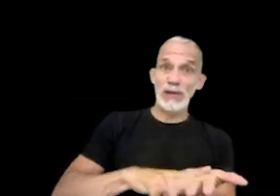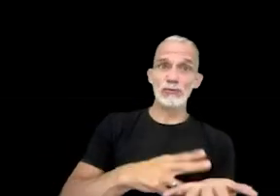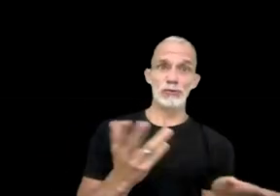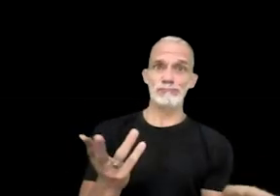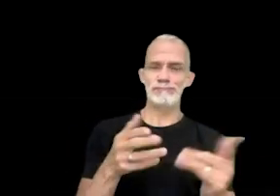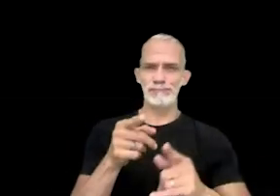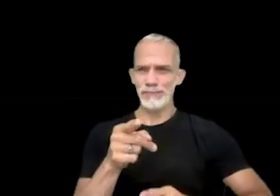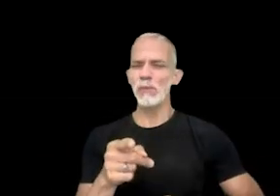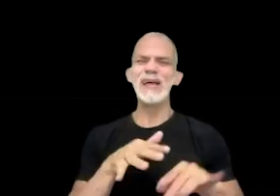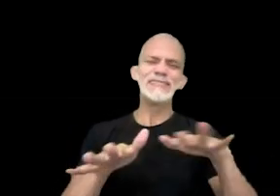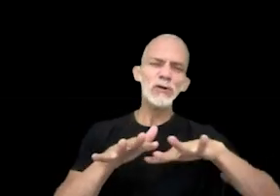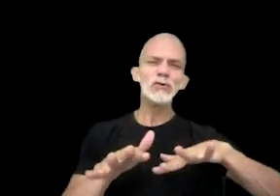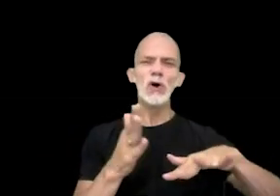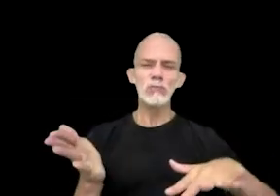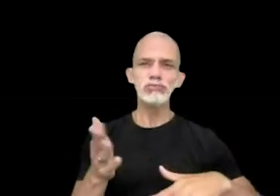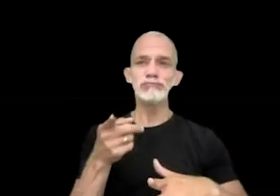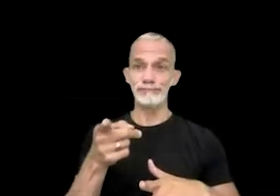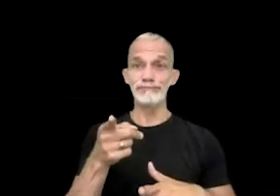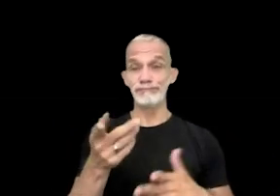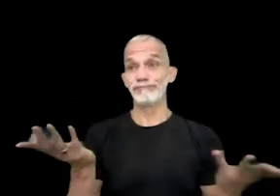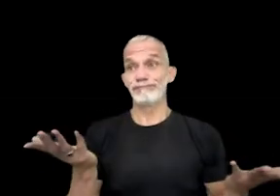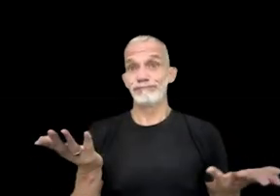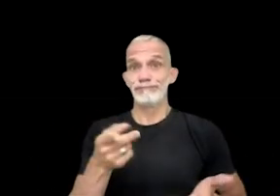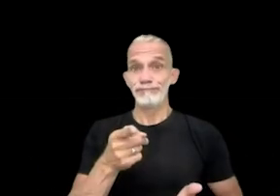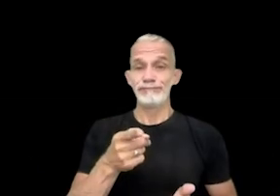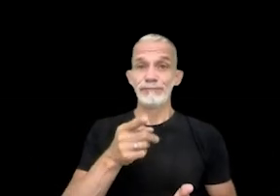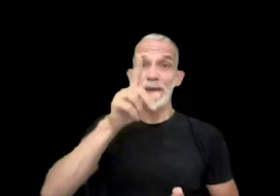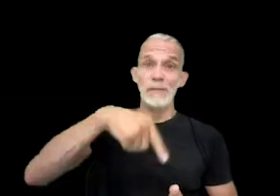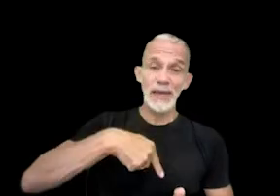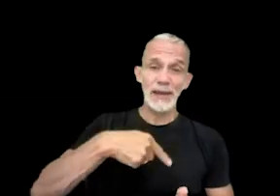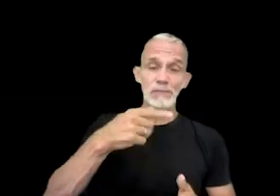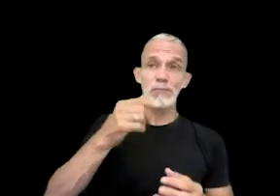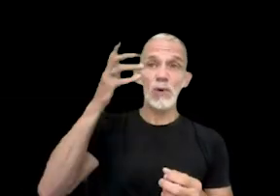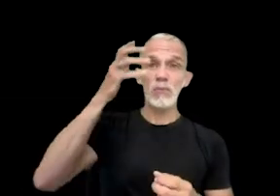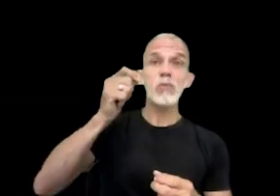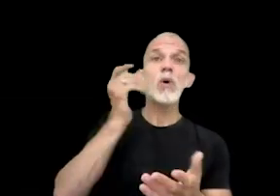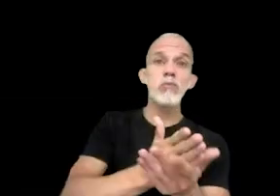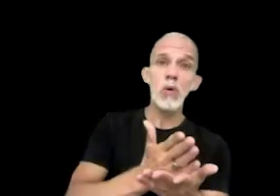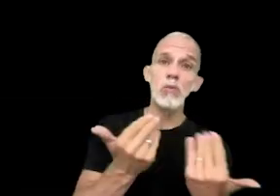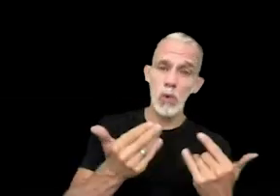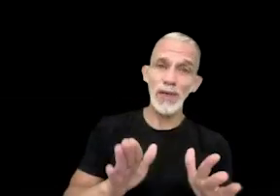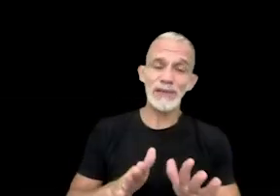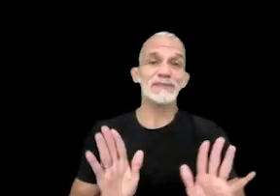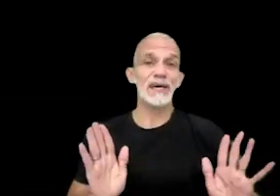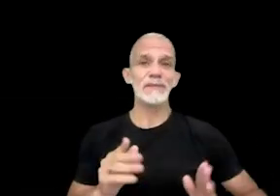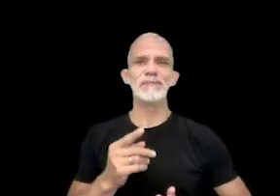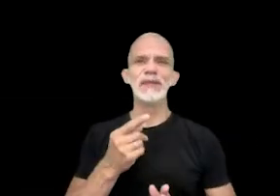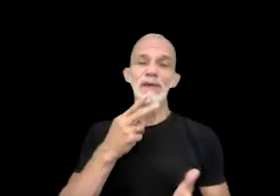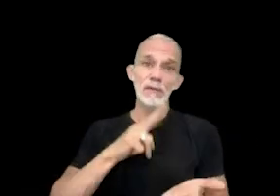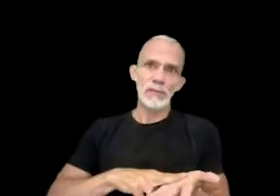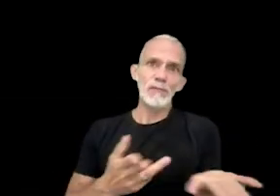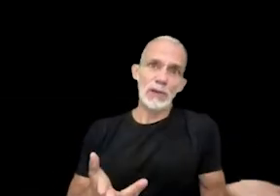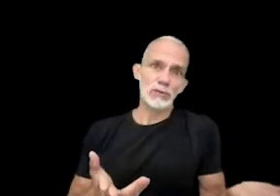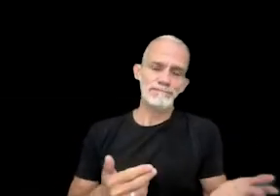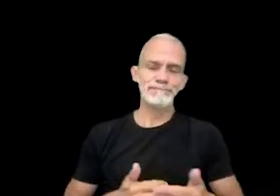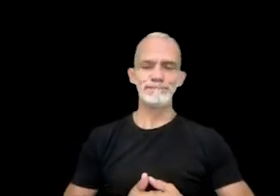situación o determinado hecho vamos a tener una consecuencia jurídica en el marco tributario. ¿Qué significa tributar? Pagar un